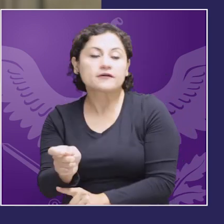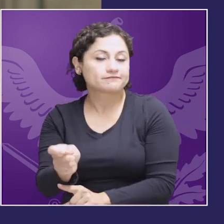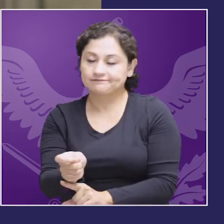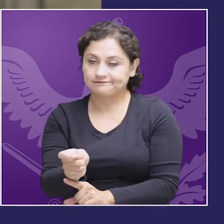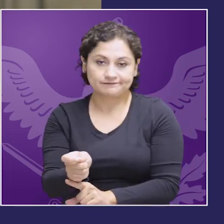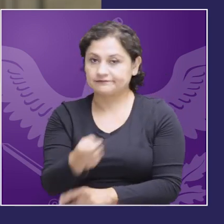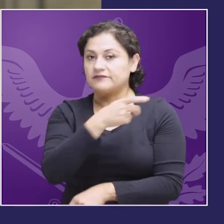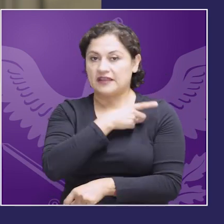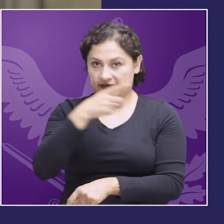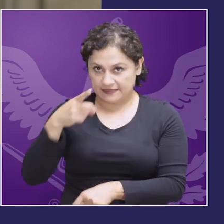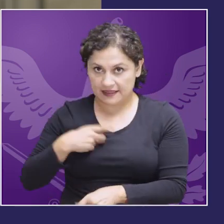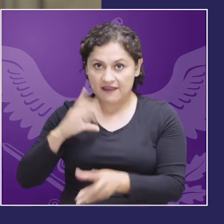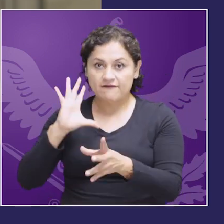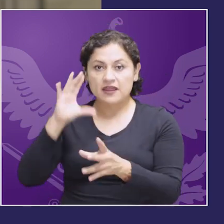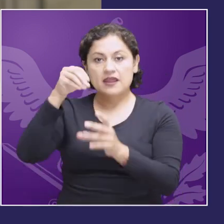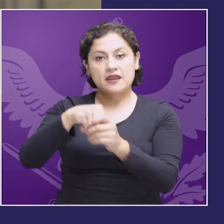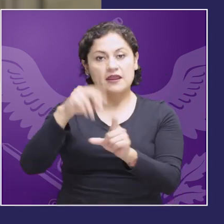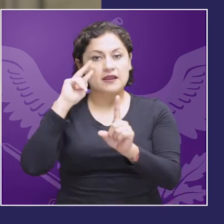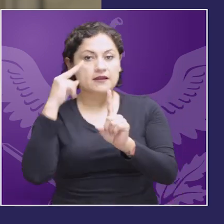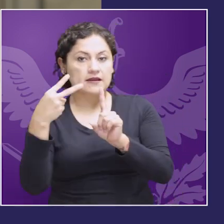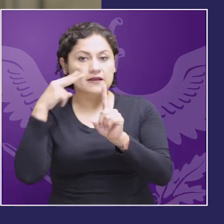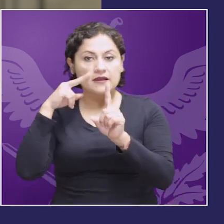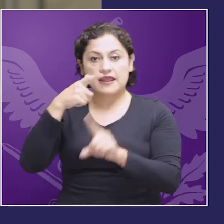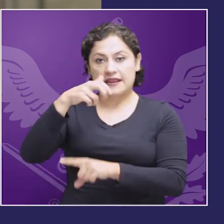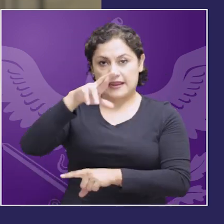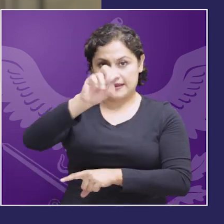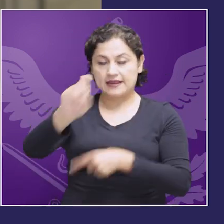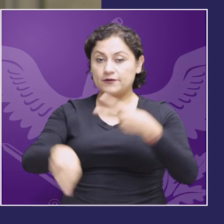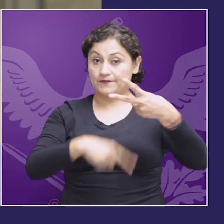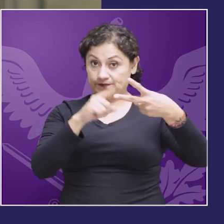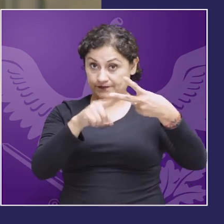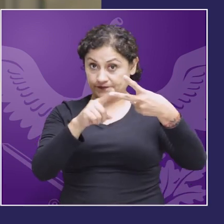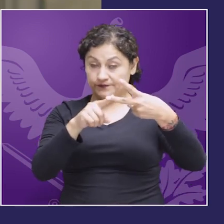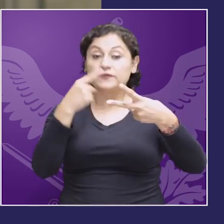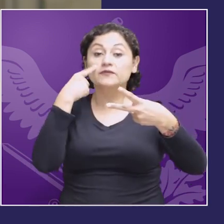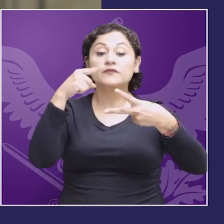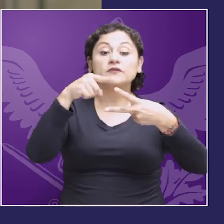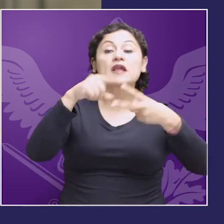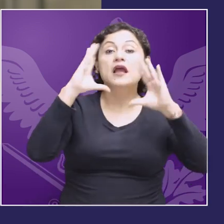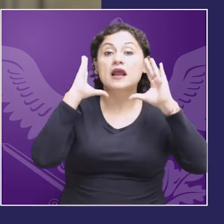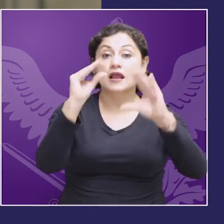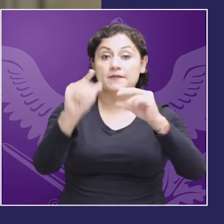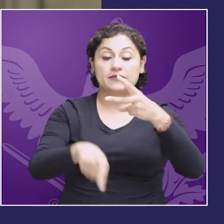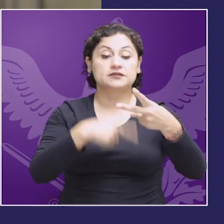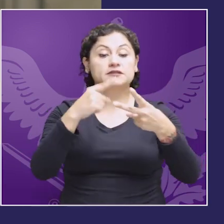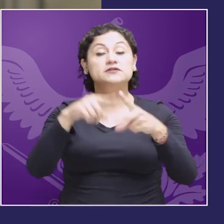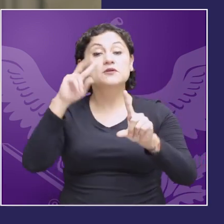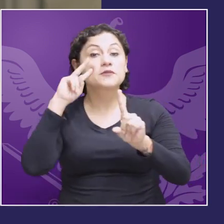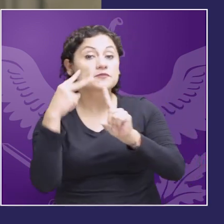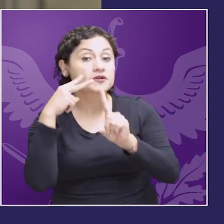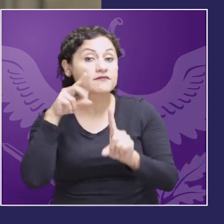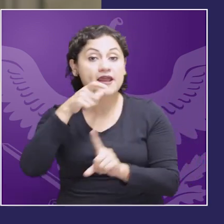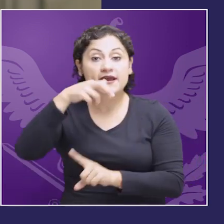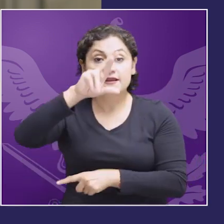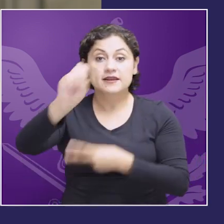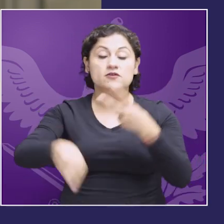incorporar la perspectiva de género en todo el proceso. Ese es el segundo aspecto. Dijimos capacitación, dijimos perspectiva de